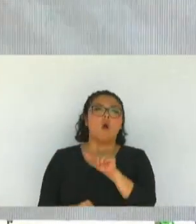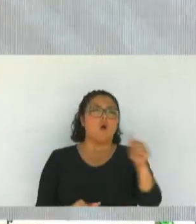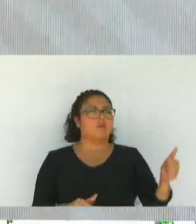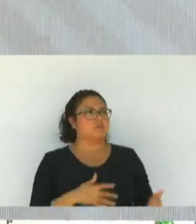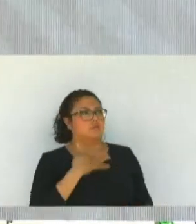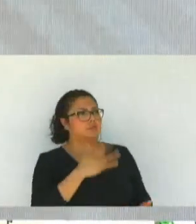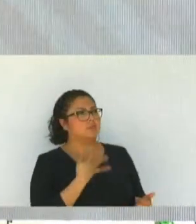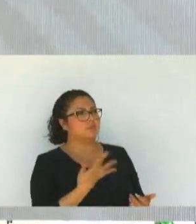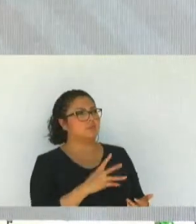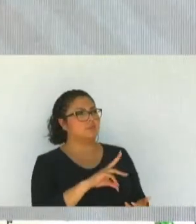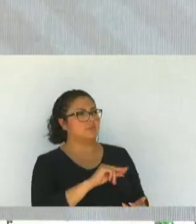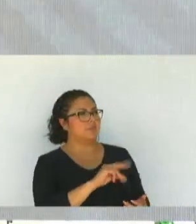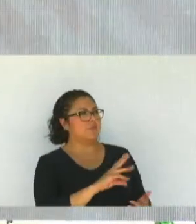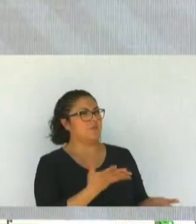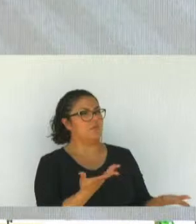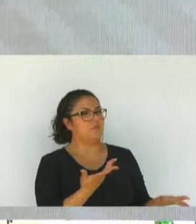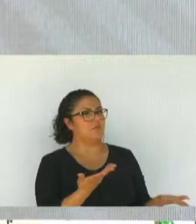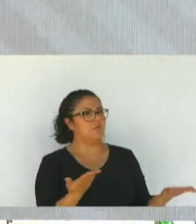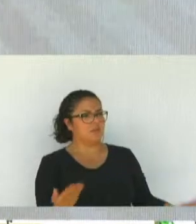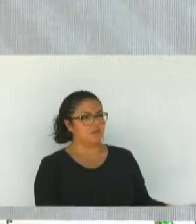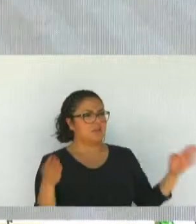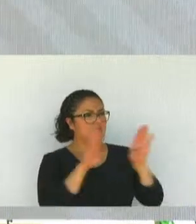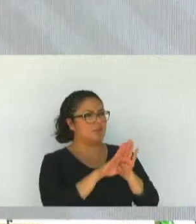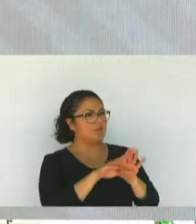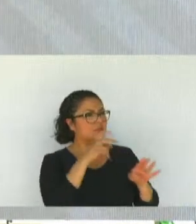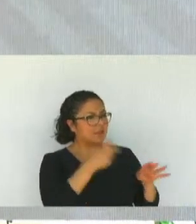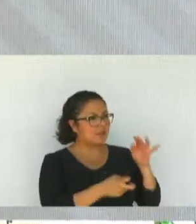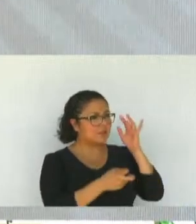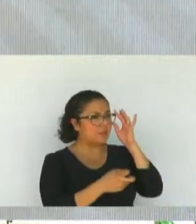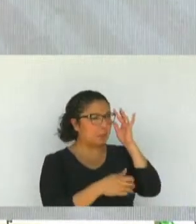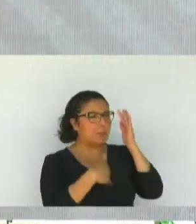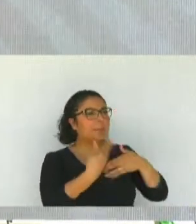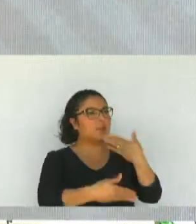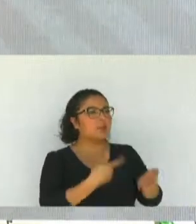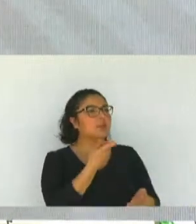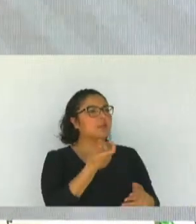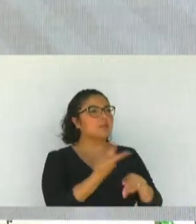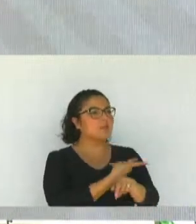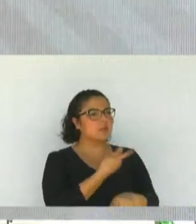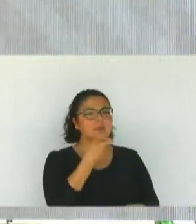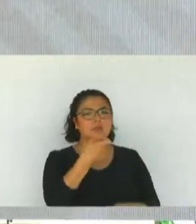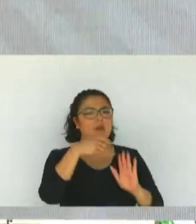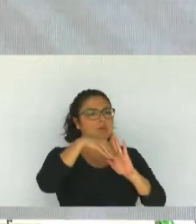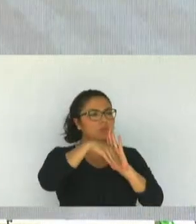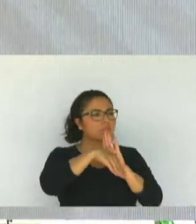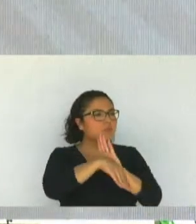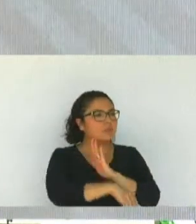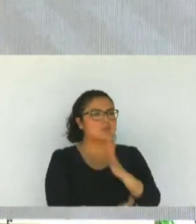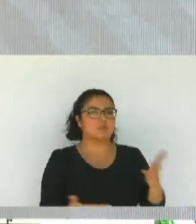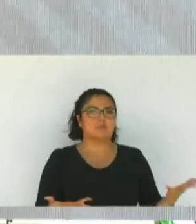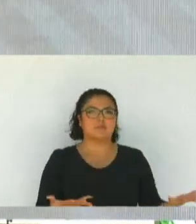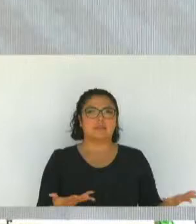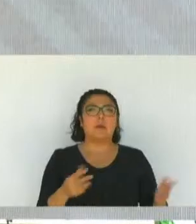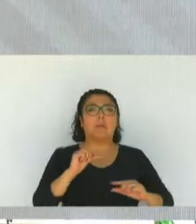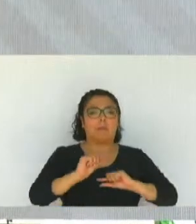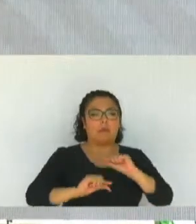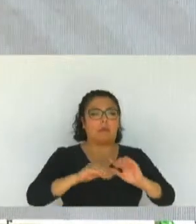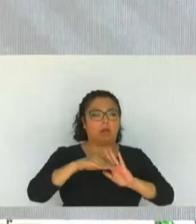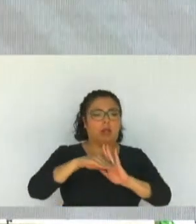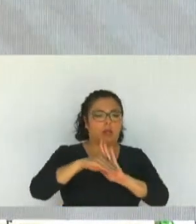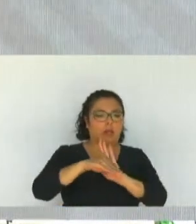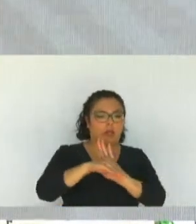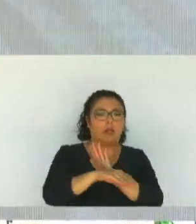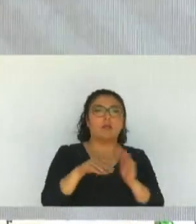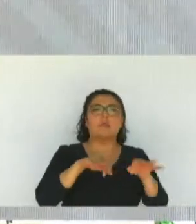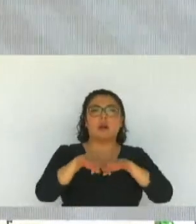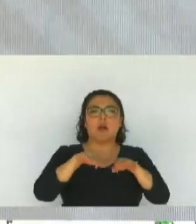era mucho más riesgoso permanecer cerrados y que la afectación económica fuera todavía más profunda, que siguiera cayendo el empleo y